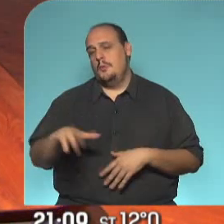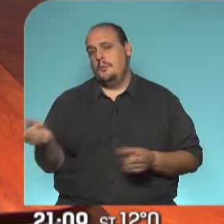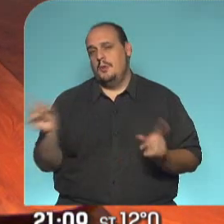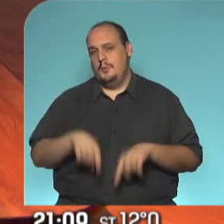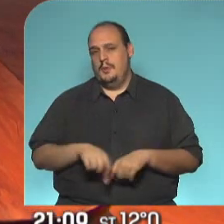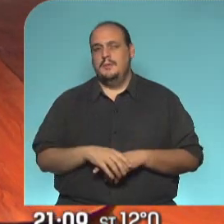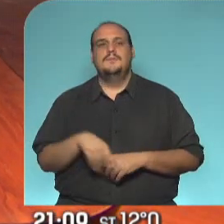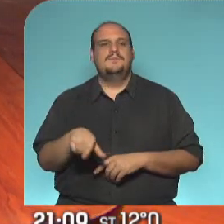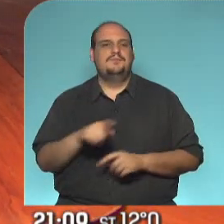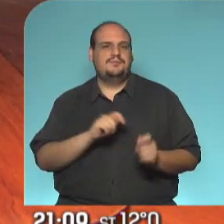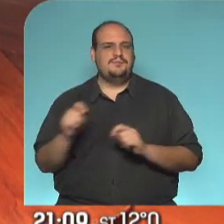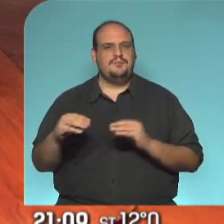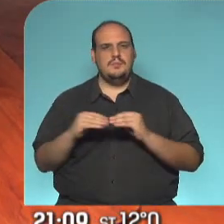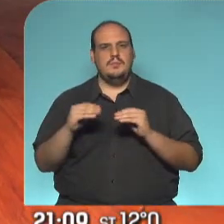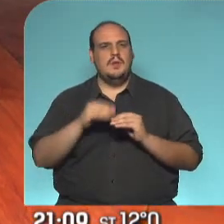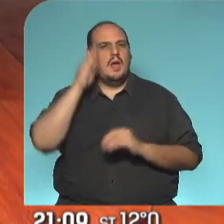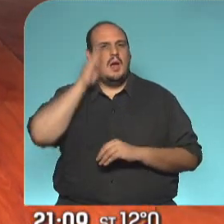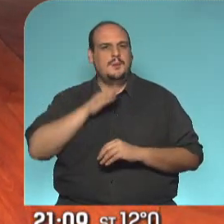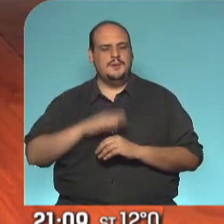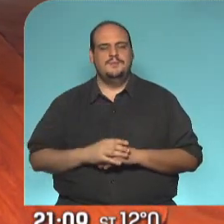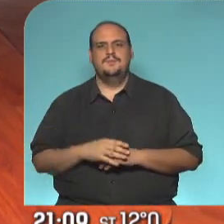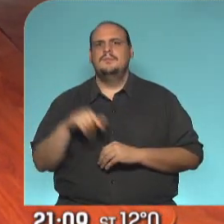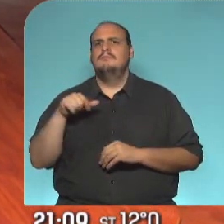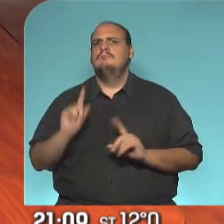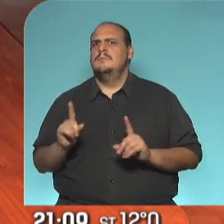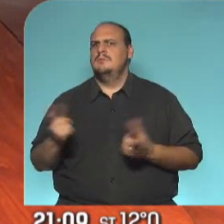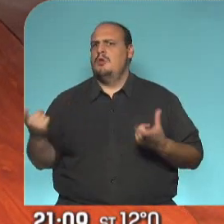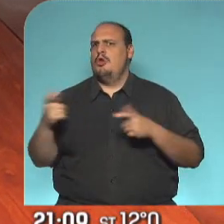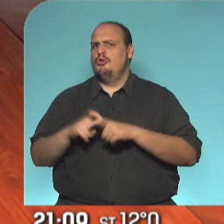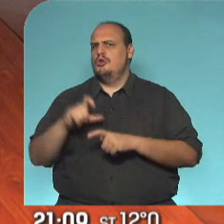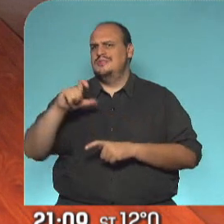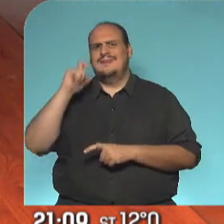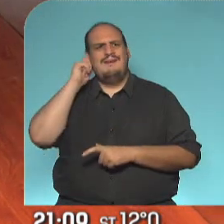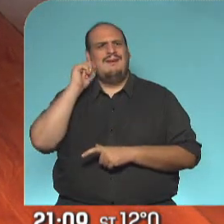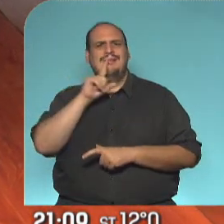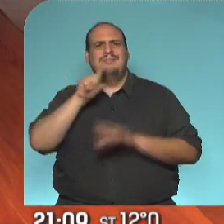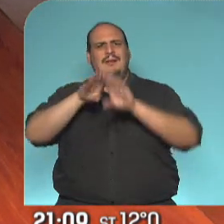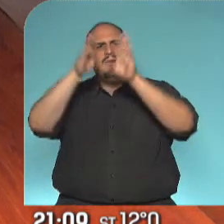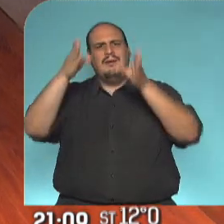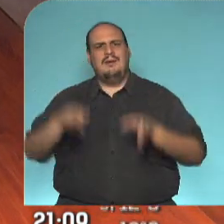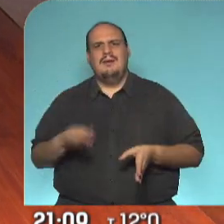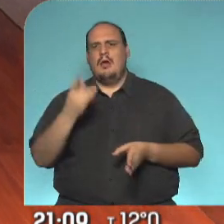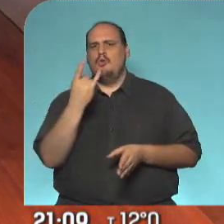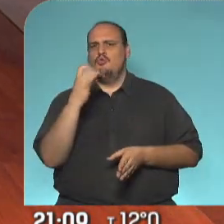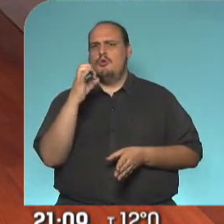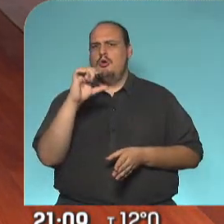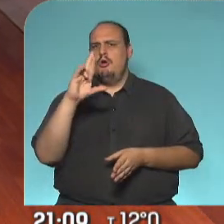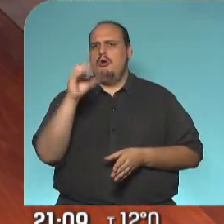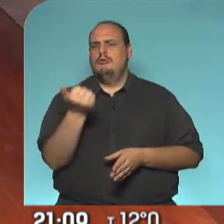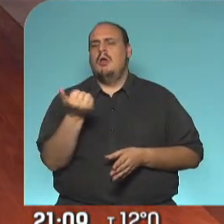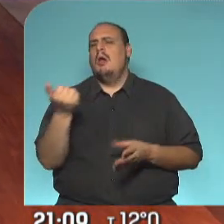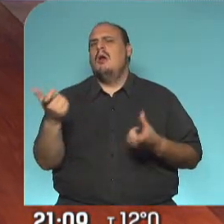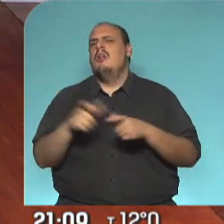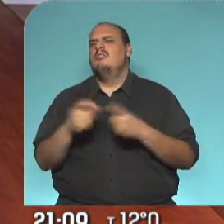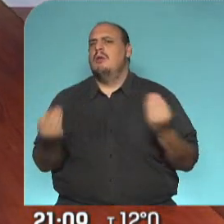Vamos a hablar concretamente sobre qué sucedió en la reunión de la CGT que se hizo hoy en la sede de la UOCRA, Lucía. Sí, hay una reunión de